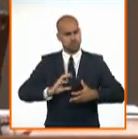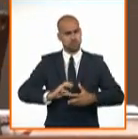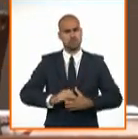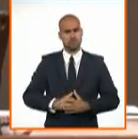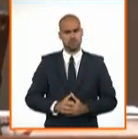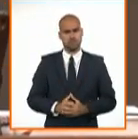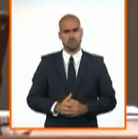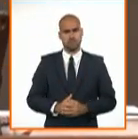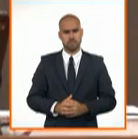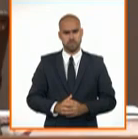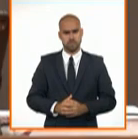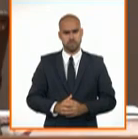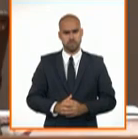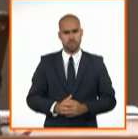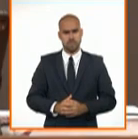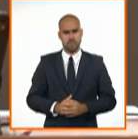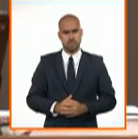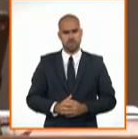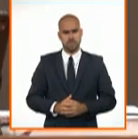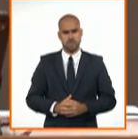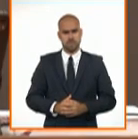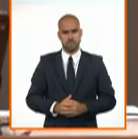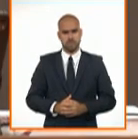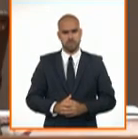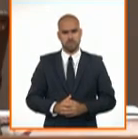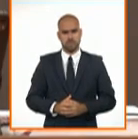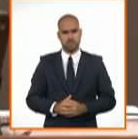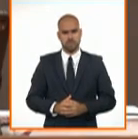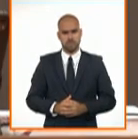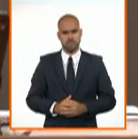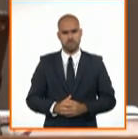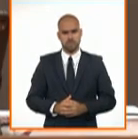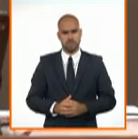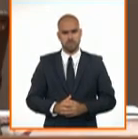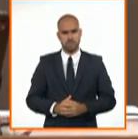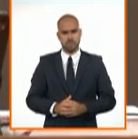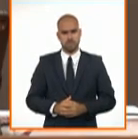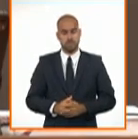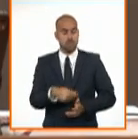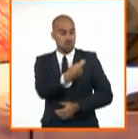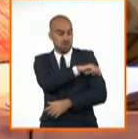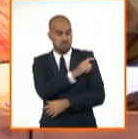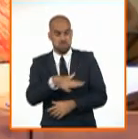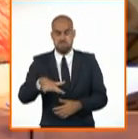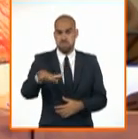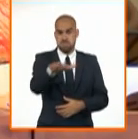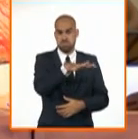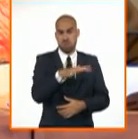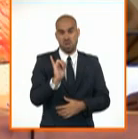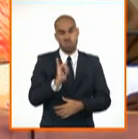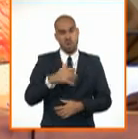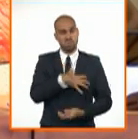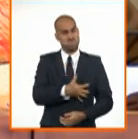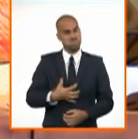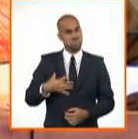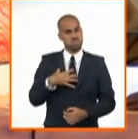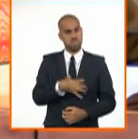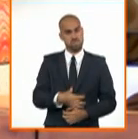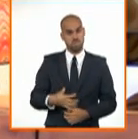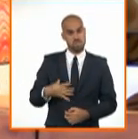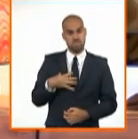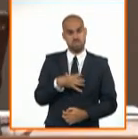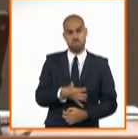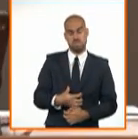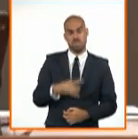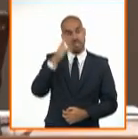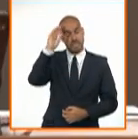nuestra población que provoca malestar en nuestra población y que también nos paraliza una parte importante de la